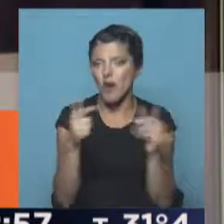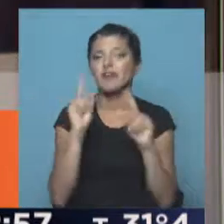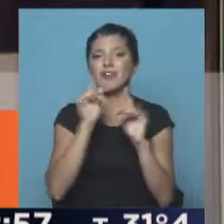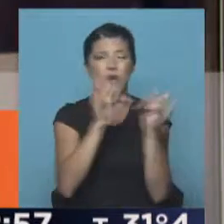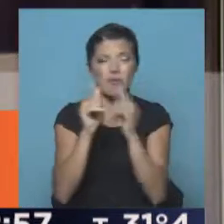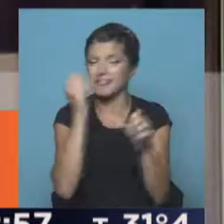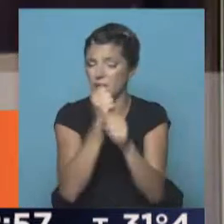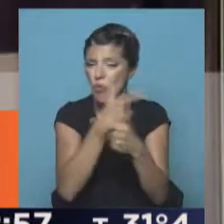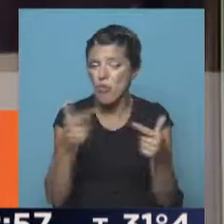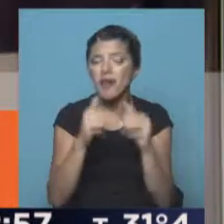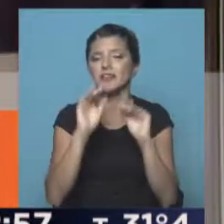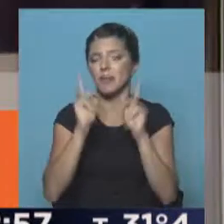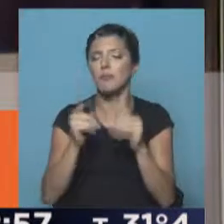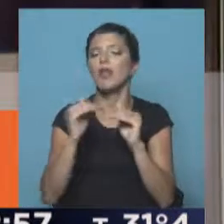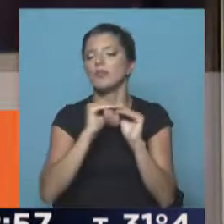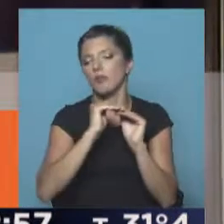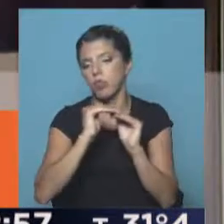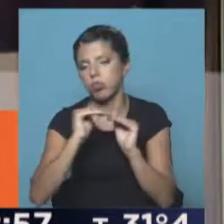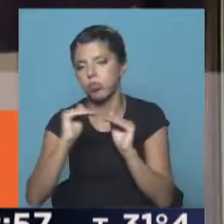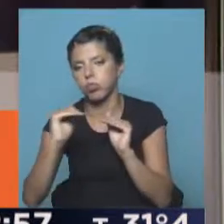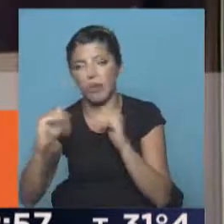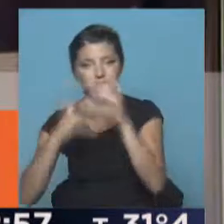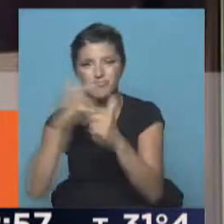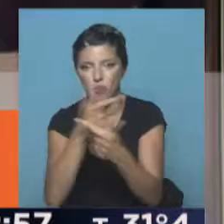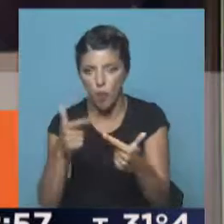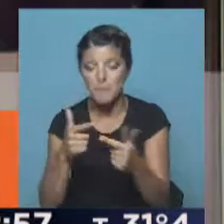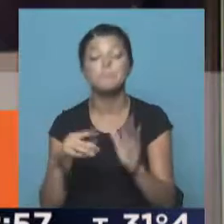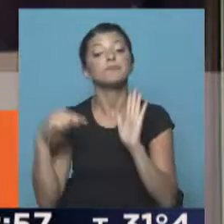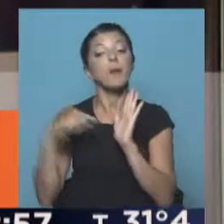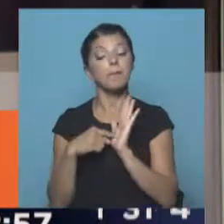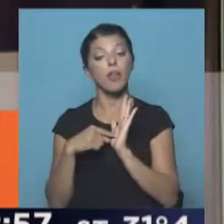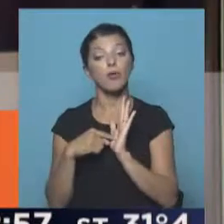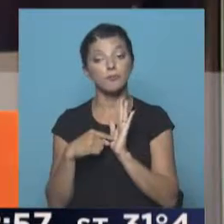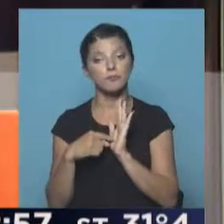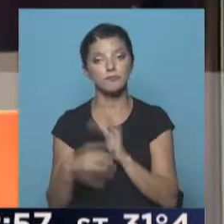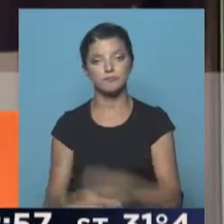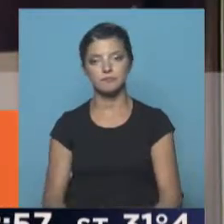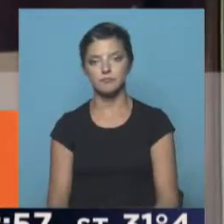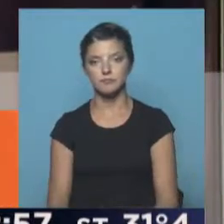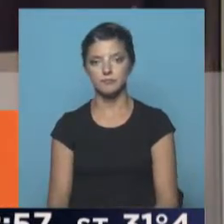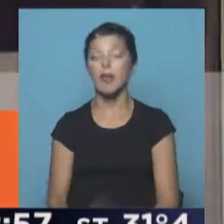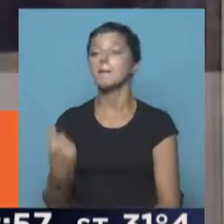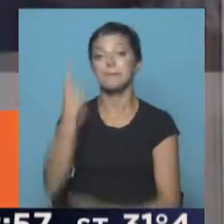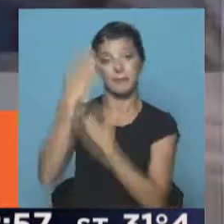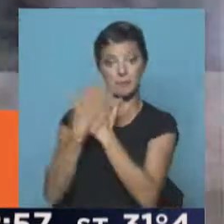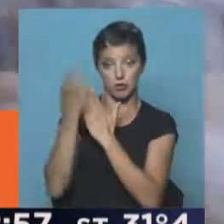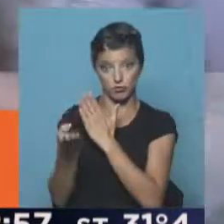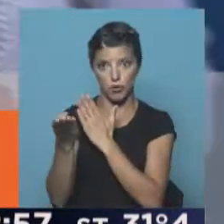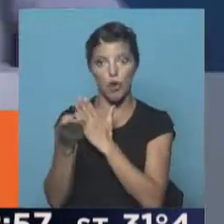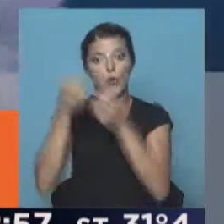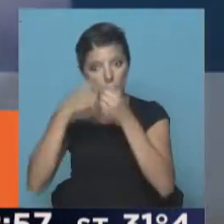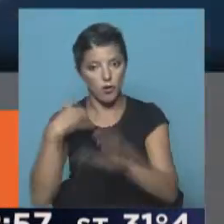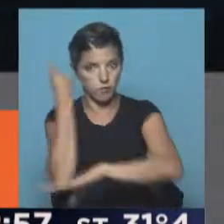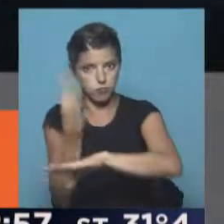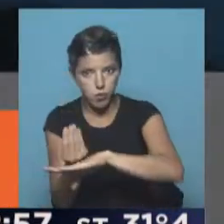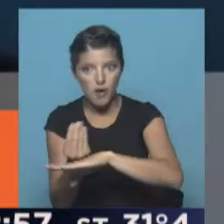juvenil, casi como todos los demás países de Europa, aunque hay que decir que bajo Renzi empezó a haber un desempeño más